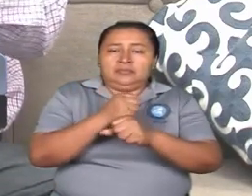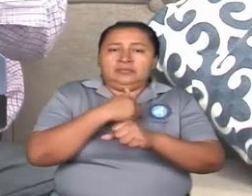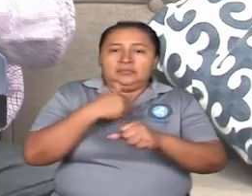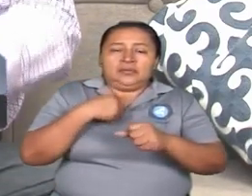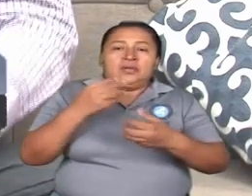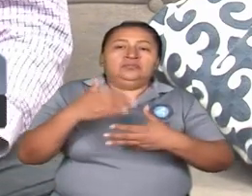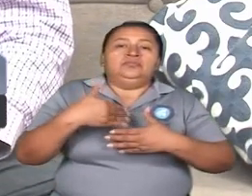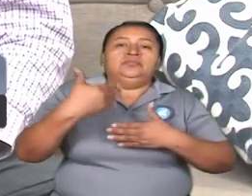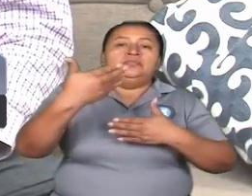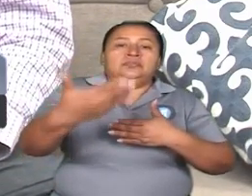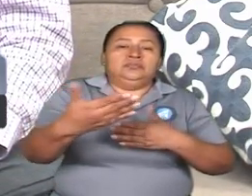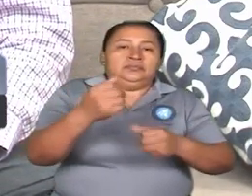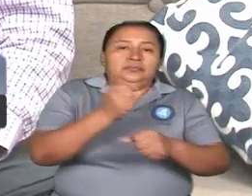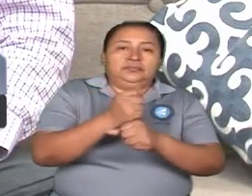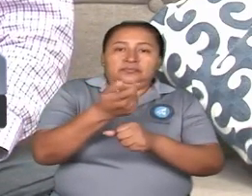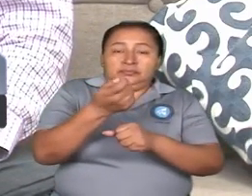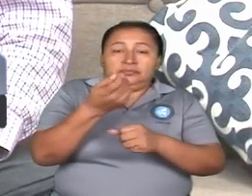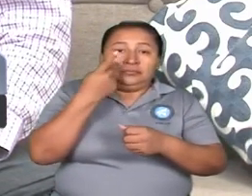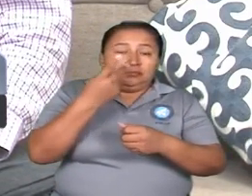que se proyecta en el canal.